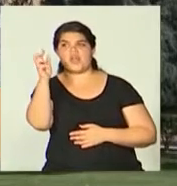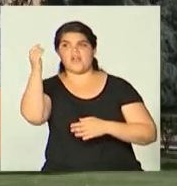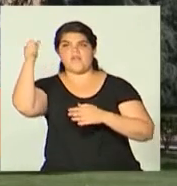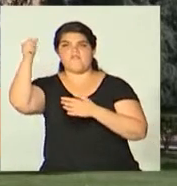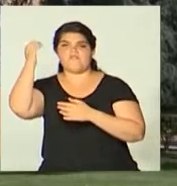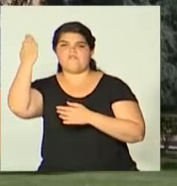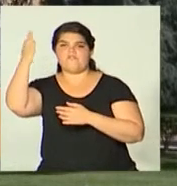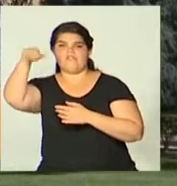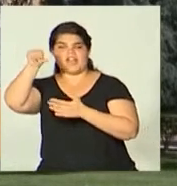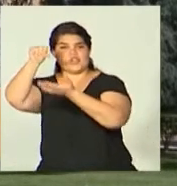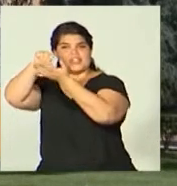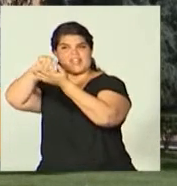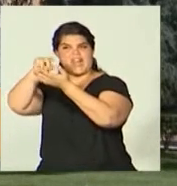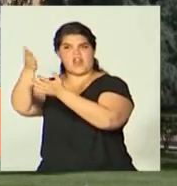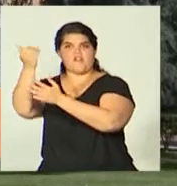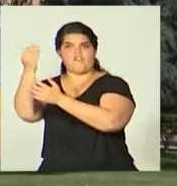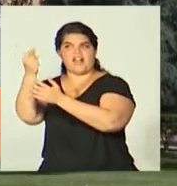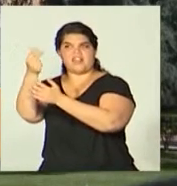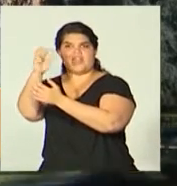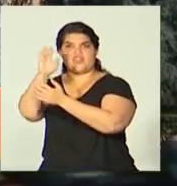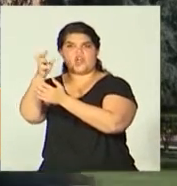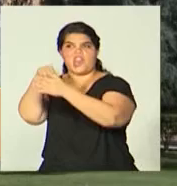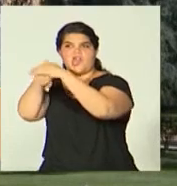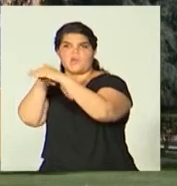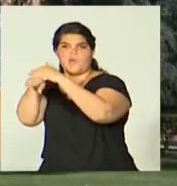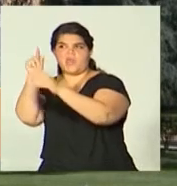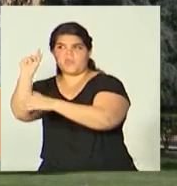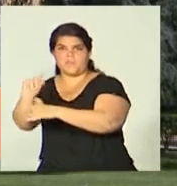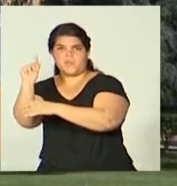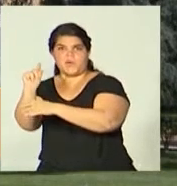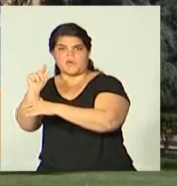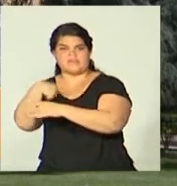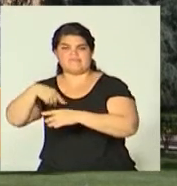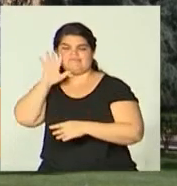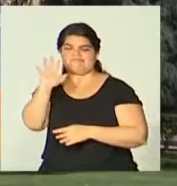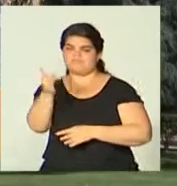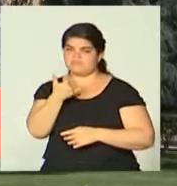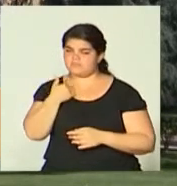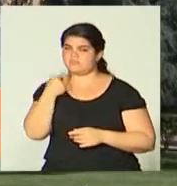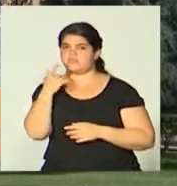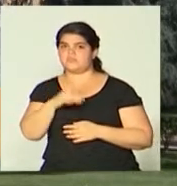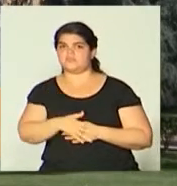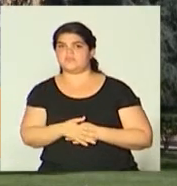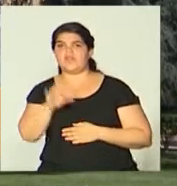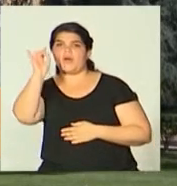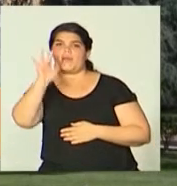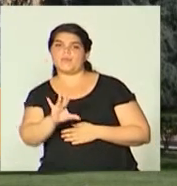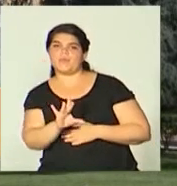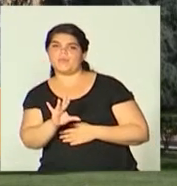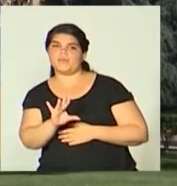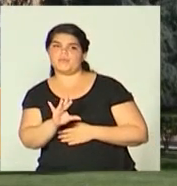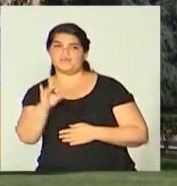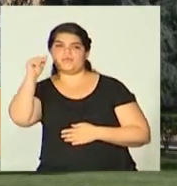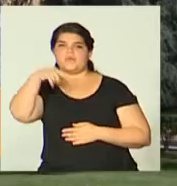Central y los problemas que trae aparejado eso, que lo estamos viendo todo el tiempo, que ya no es solamente el cepo, sino todas